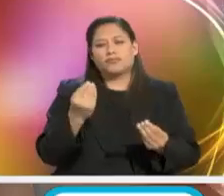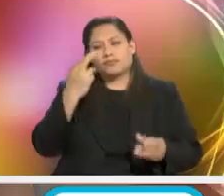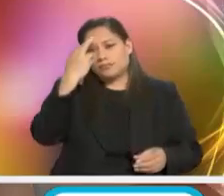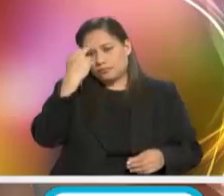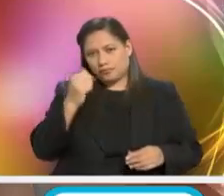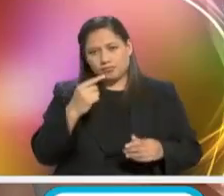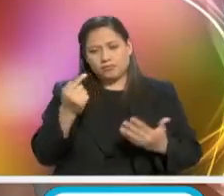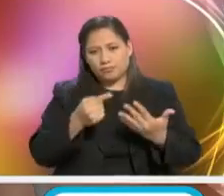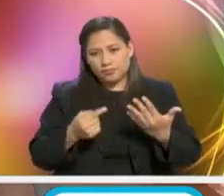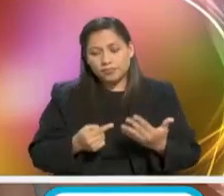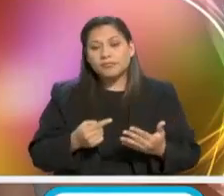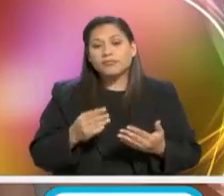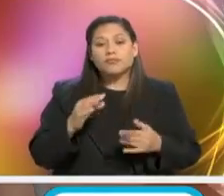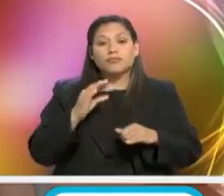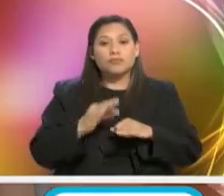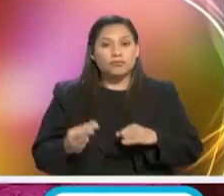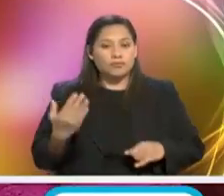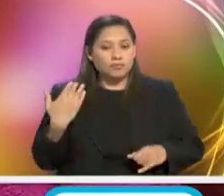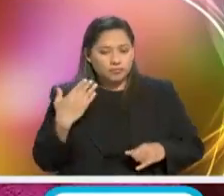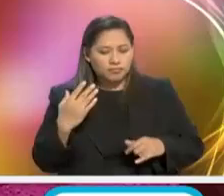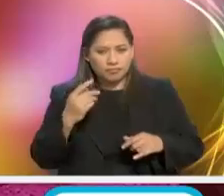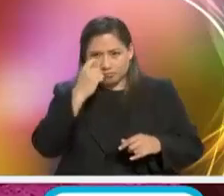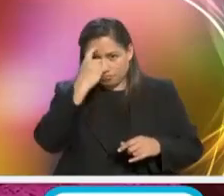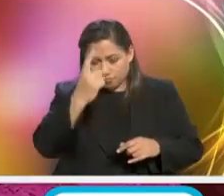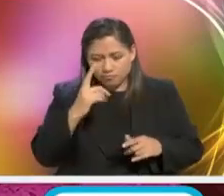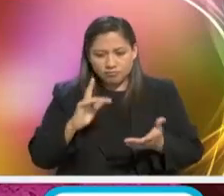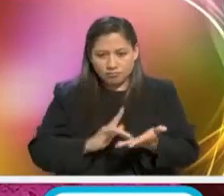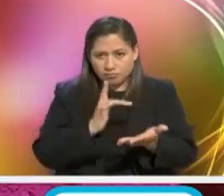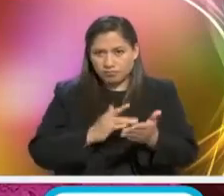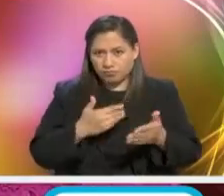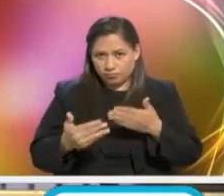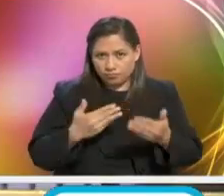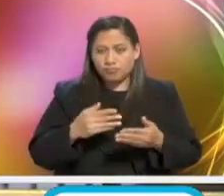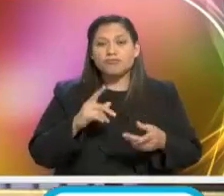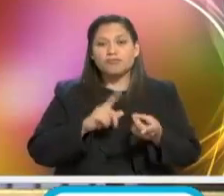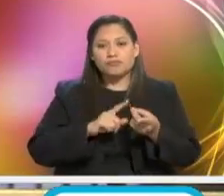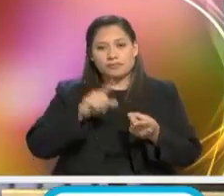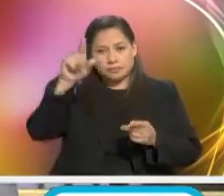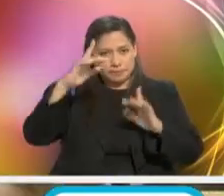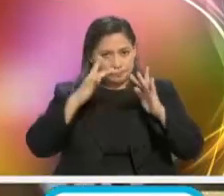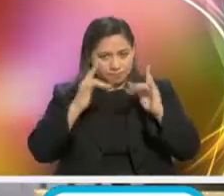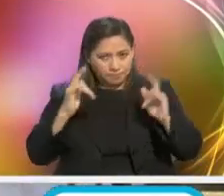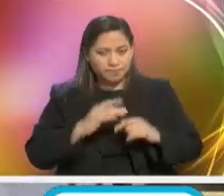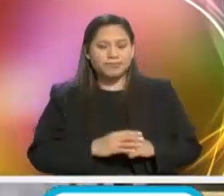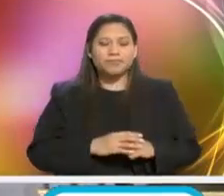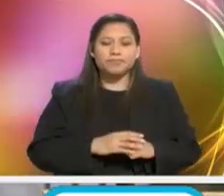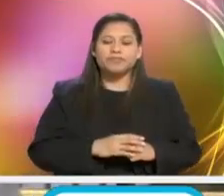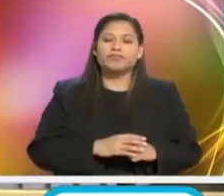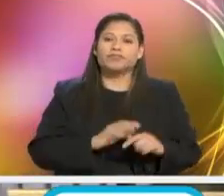Se presentaron las últimas invenciones tecnológicas en Francia.